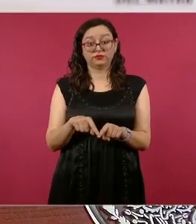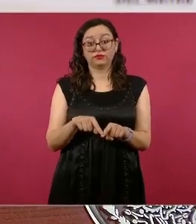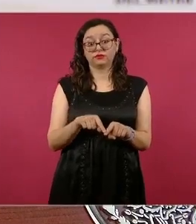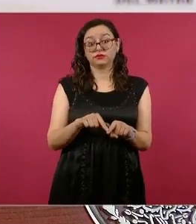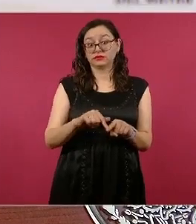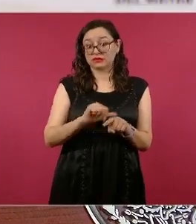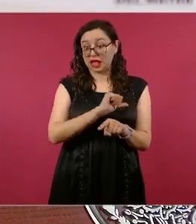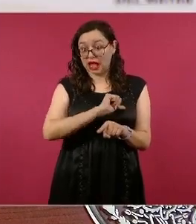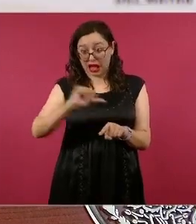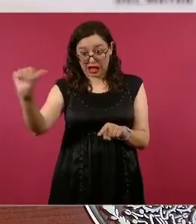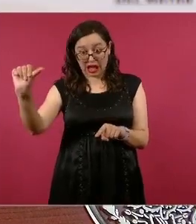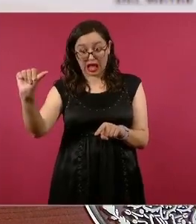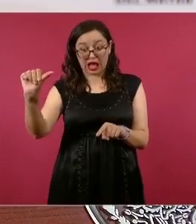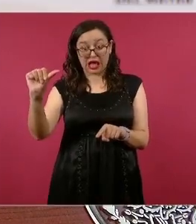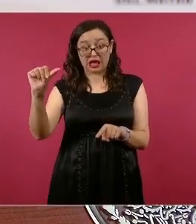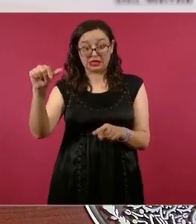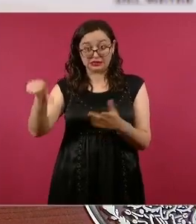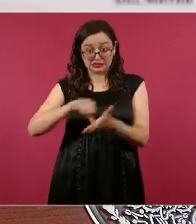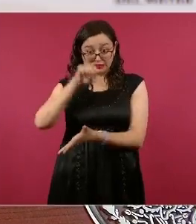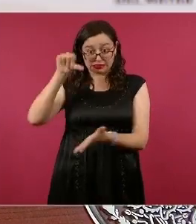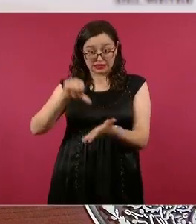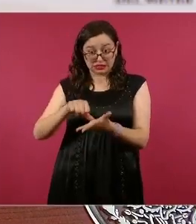a Durango deben de ser 10 horas.